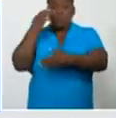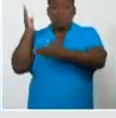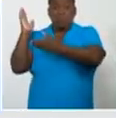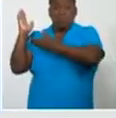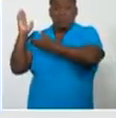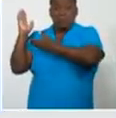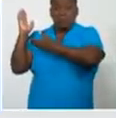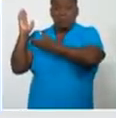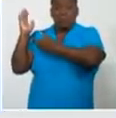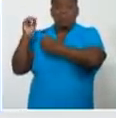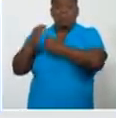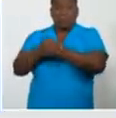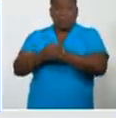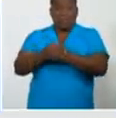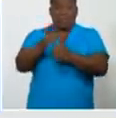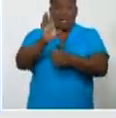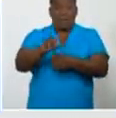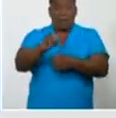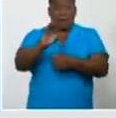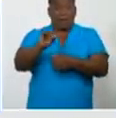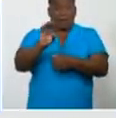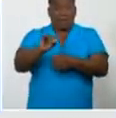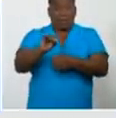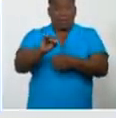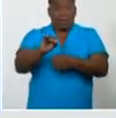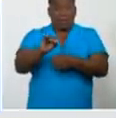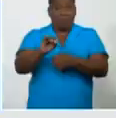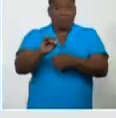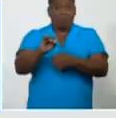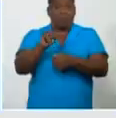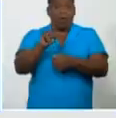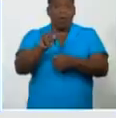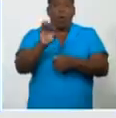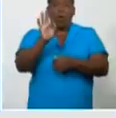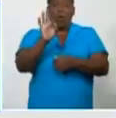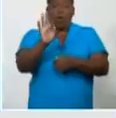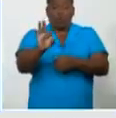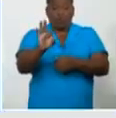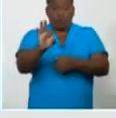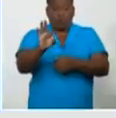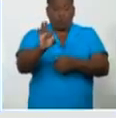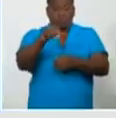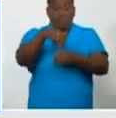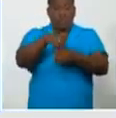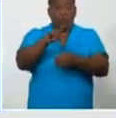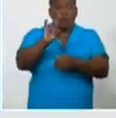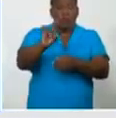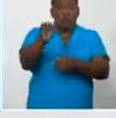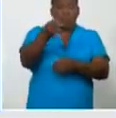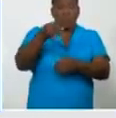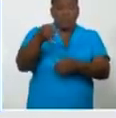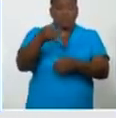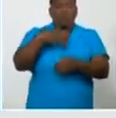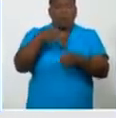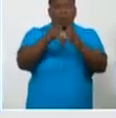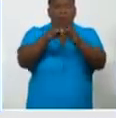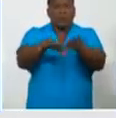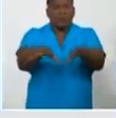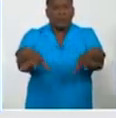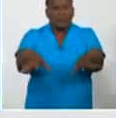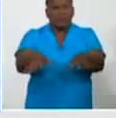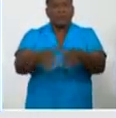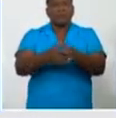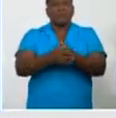estamos hablando de casos ayer en 8 de sus 9 municipios, dispersión también importante, pero en